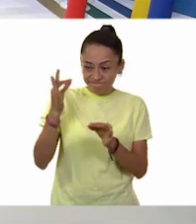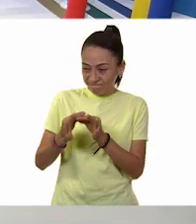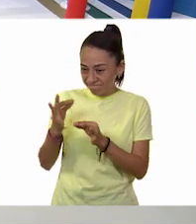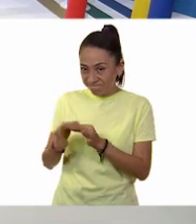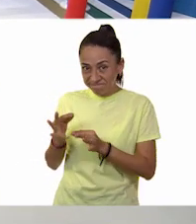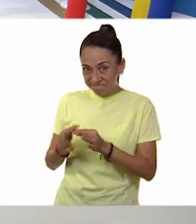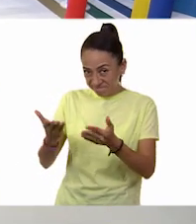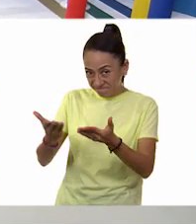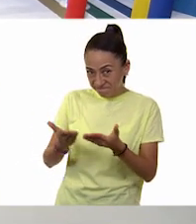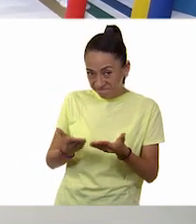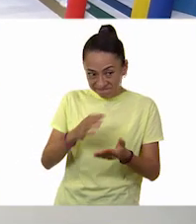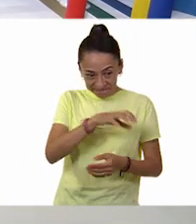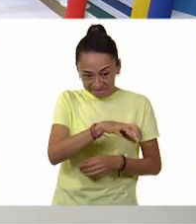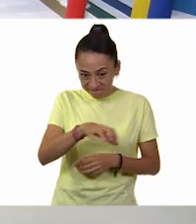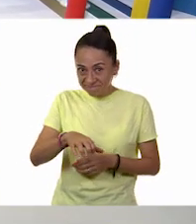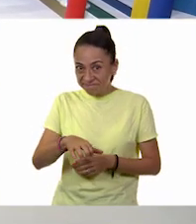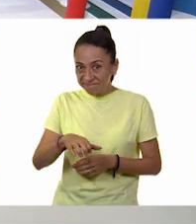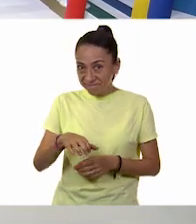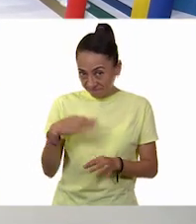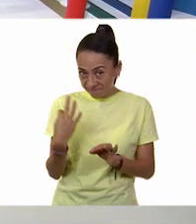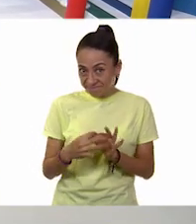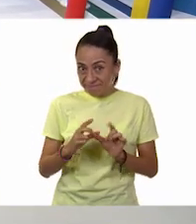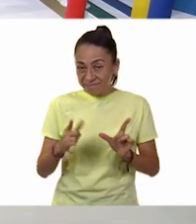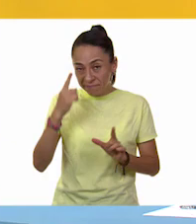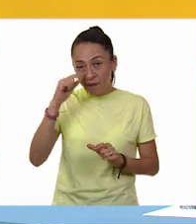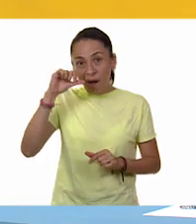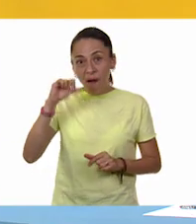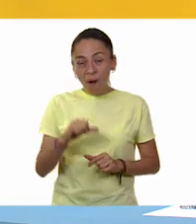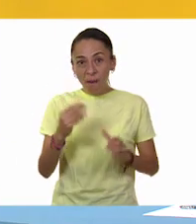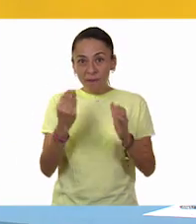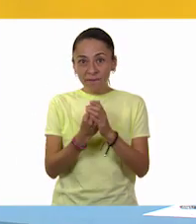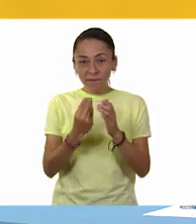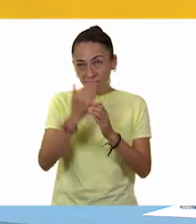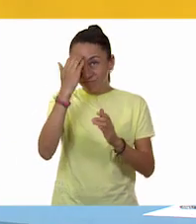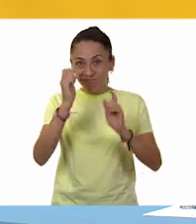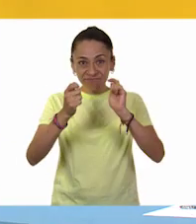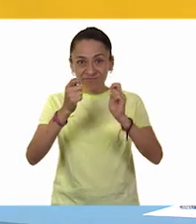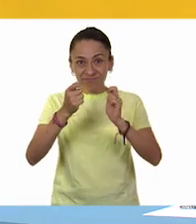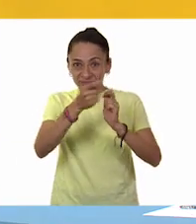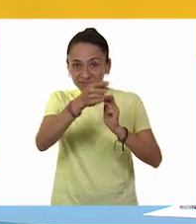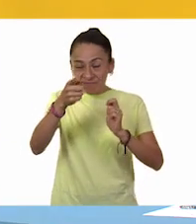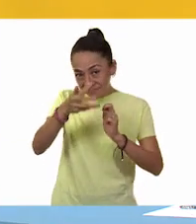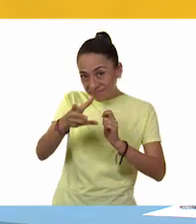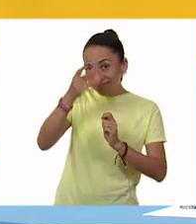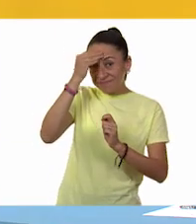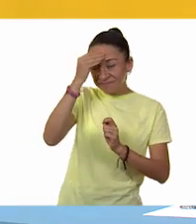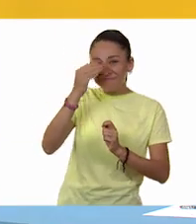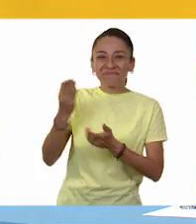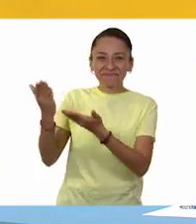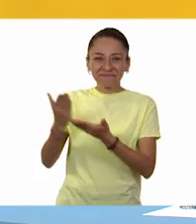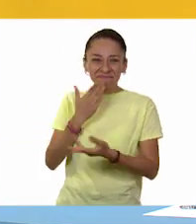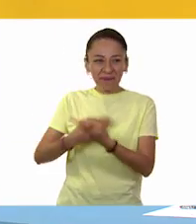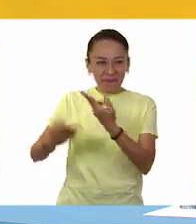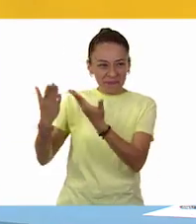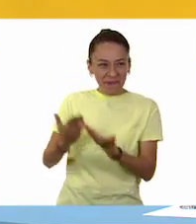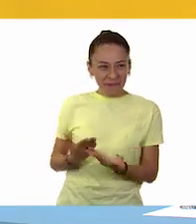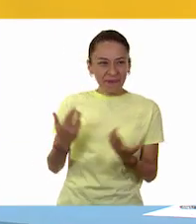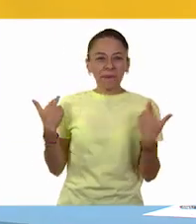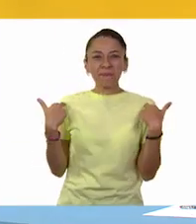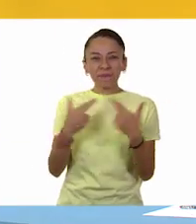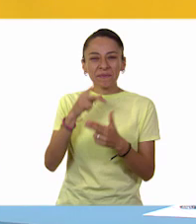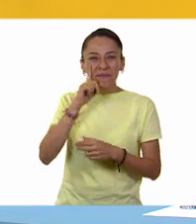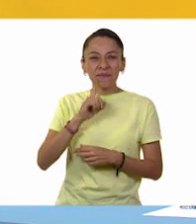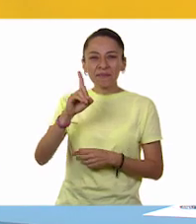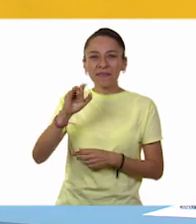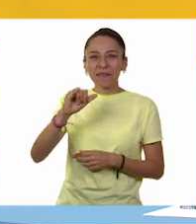conocimiento del día de hoy y recibir a la maestra Diana Florisa Cortés. Bienvenida, maestra. Muchas gracias, María. Qué alegría de estar aquí con ustedes. Buen día,